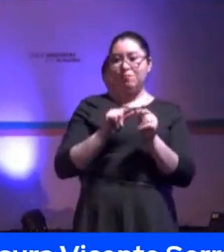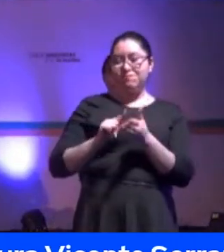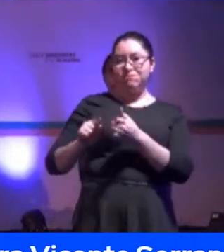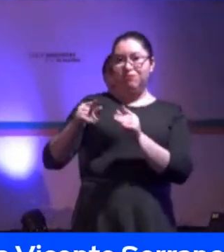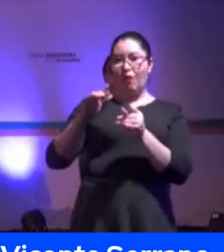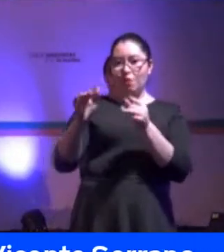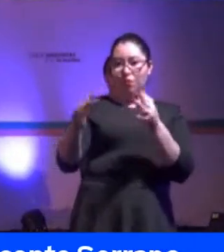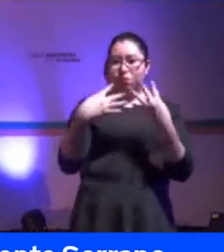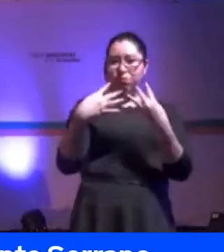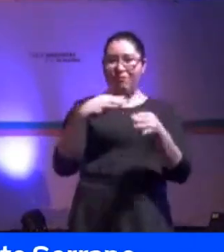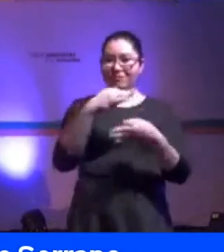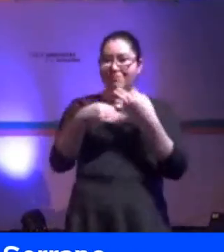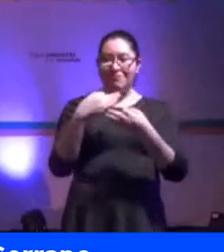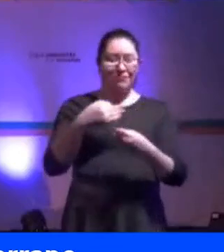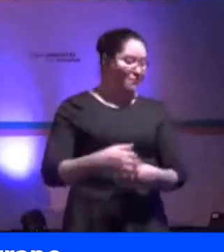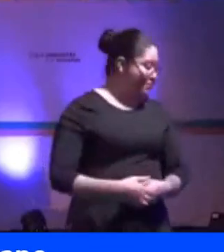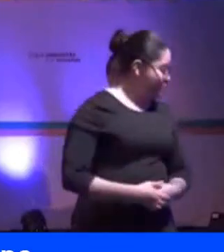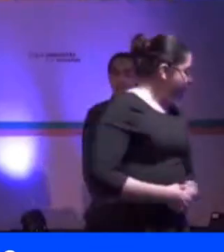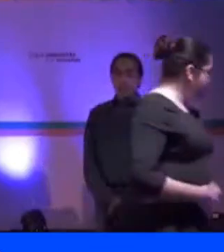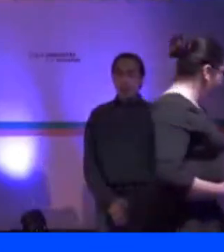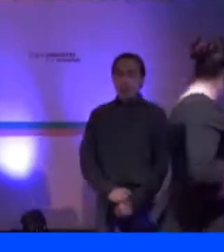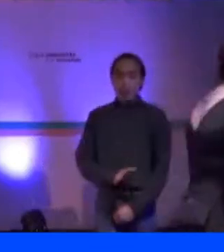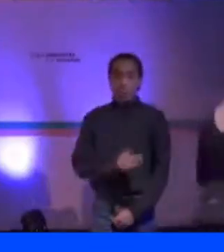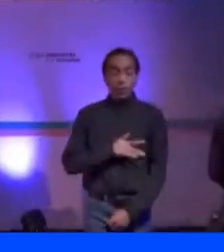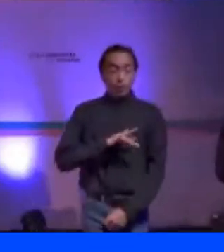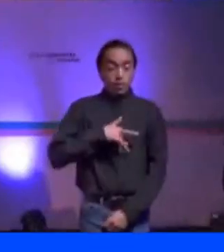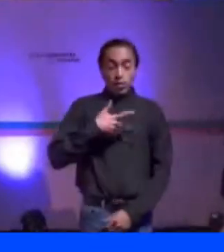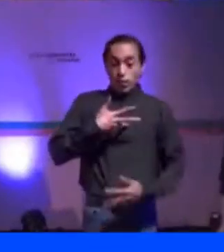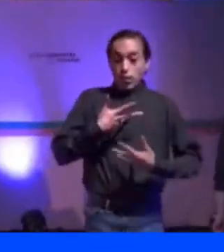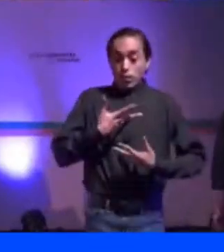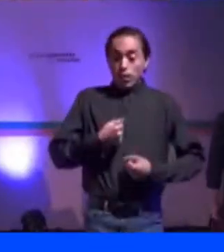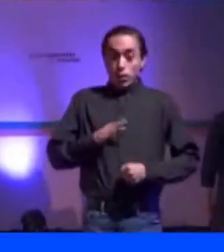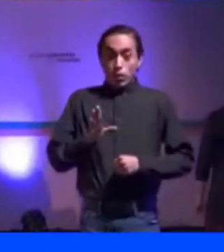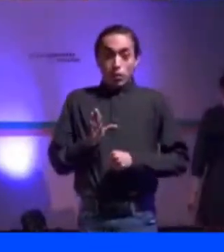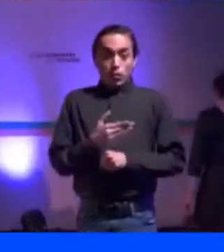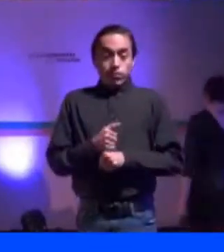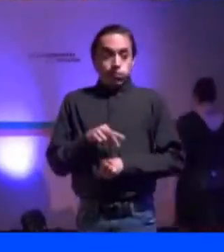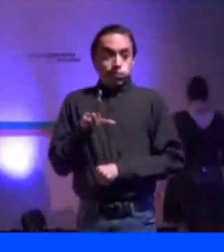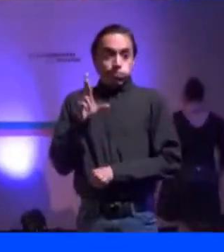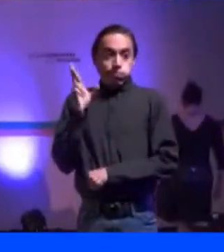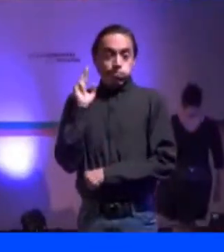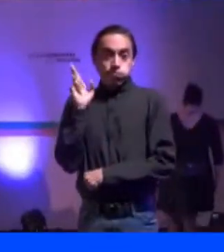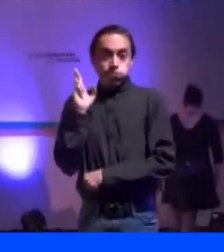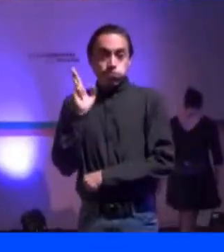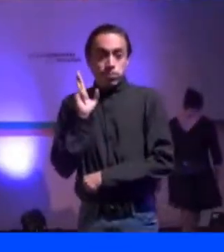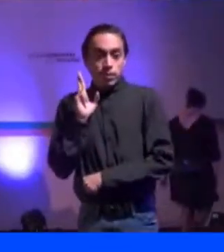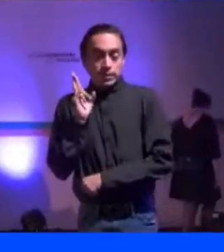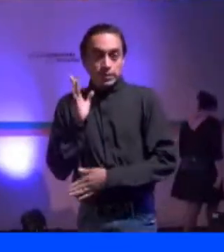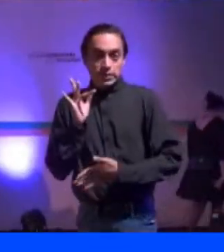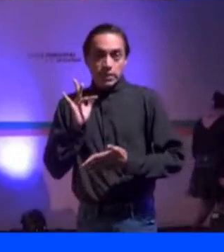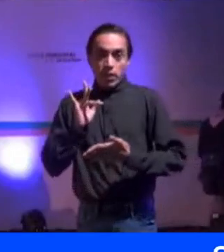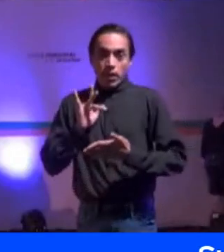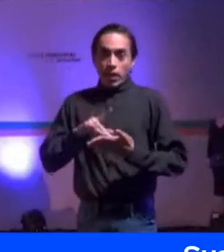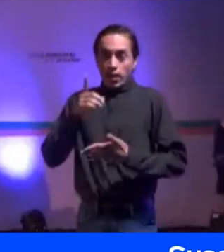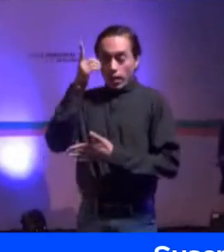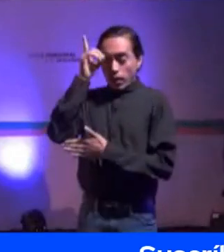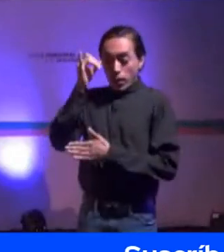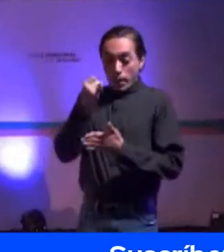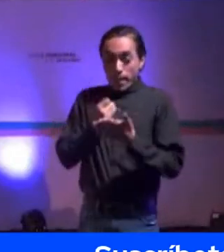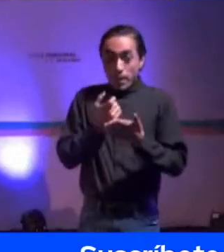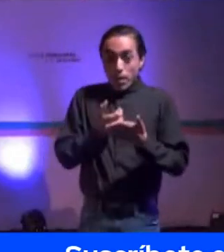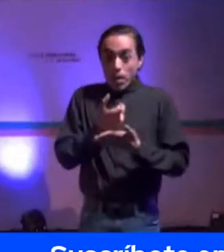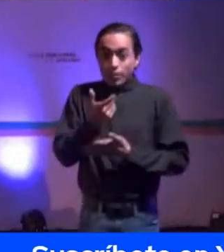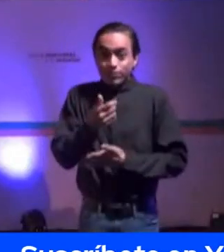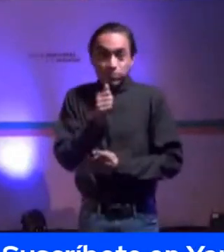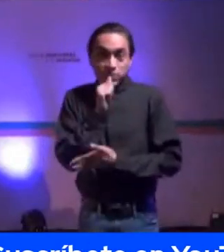Yo, asustadísimo, porque era ring, ring, ring, ring, ring. Dije, gracias a Dios todavía no pago impuestos, no vaya a ser el